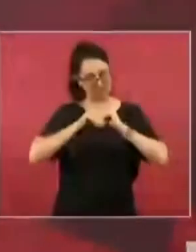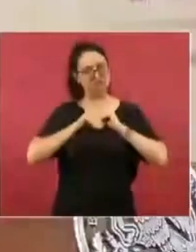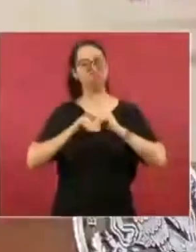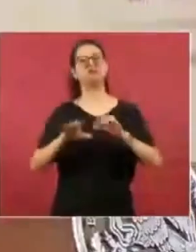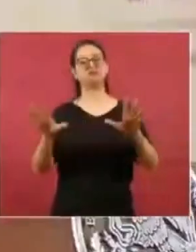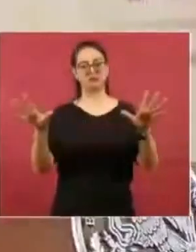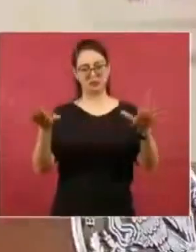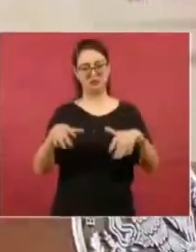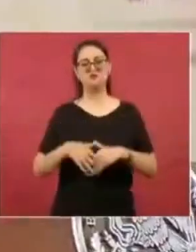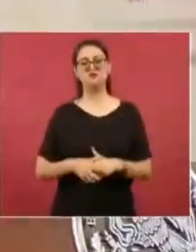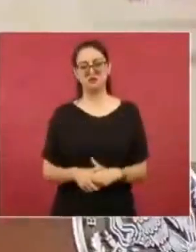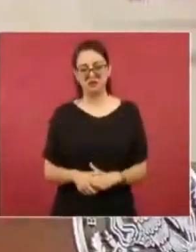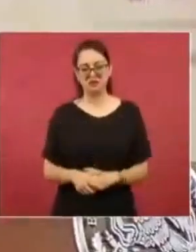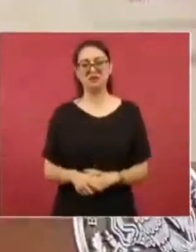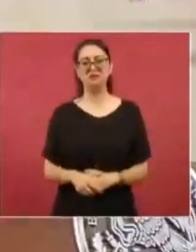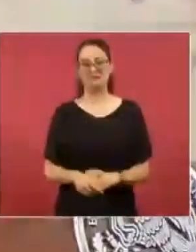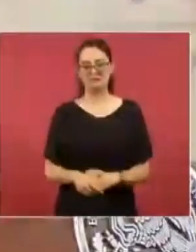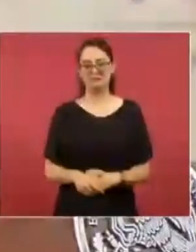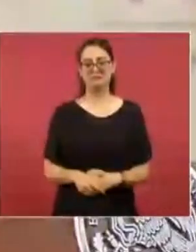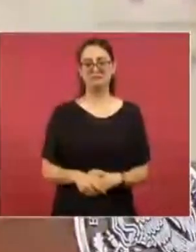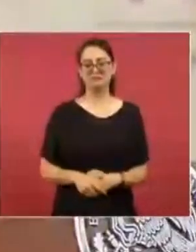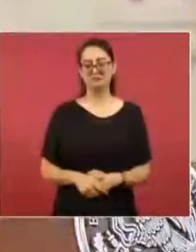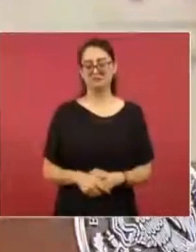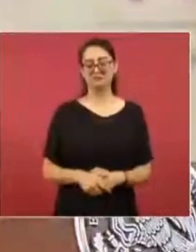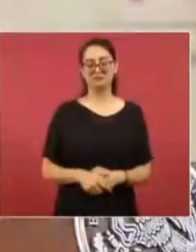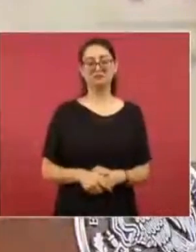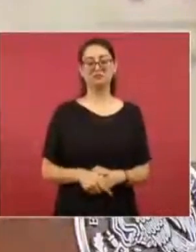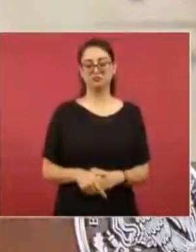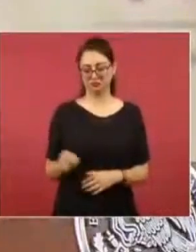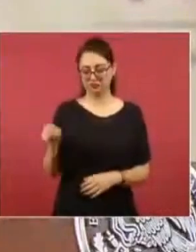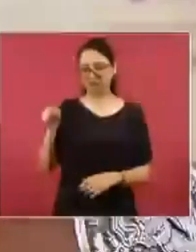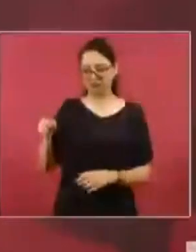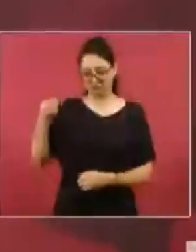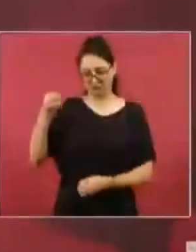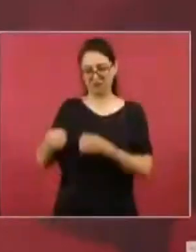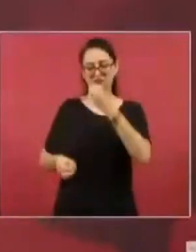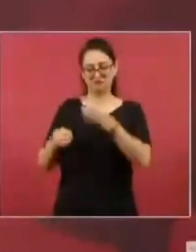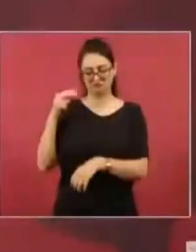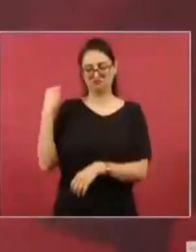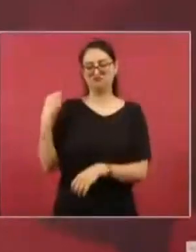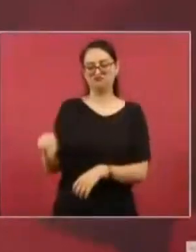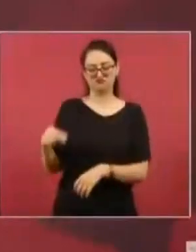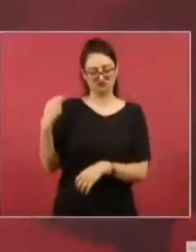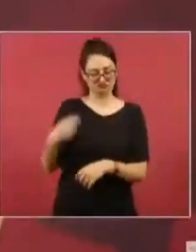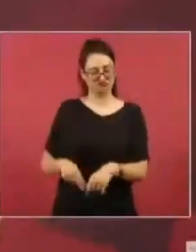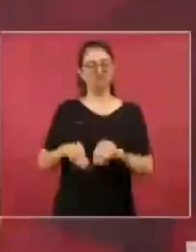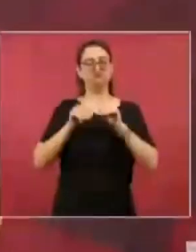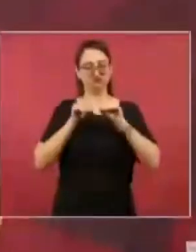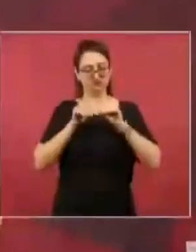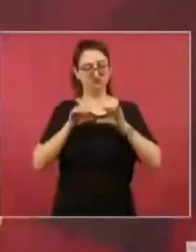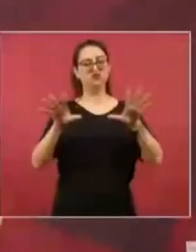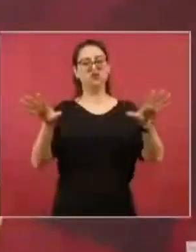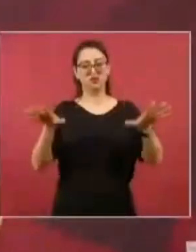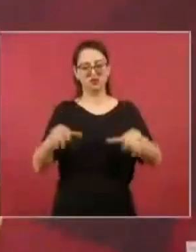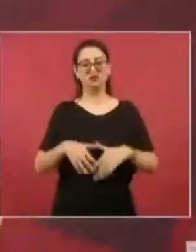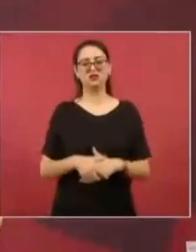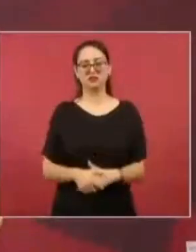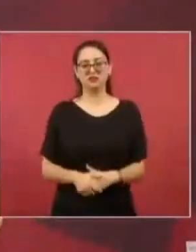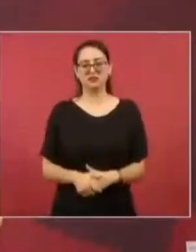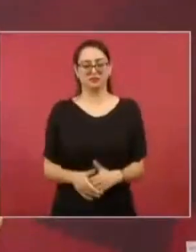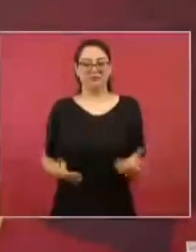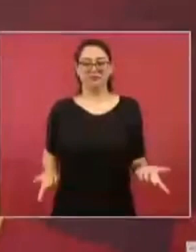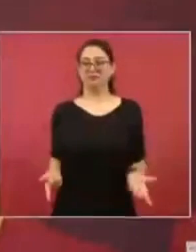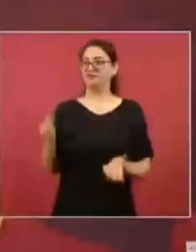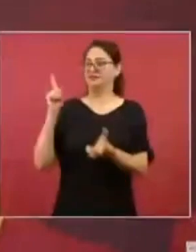permisividad de autoridades de administraciones pasadas permitió que este producto se mantuviera por años en el mercado